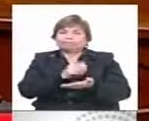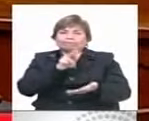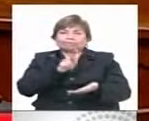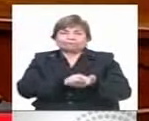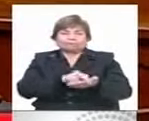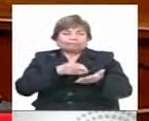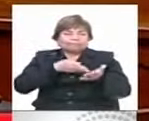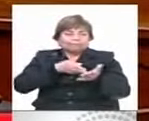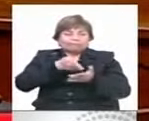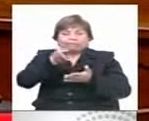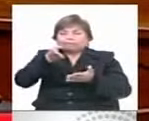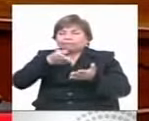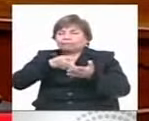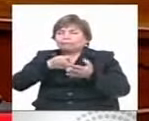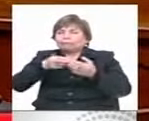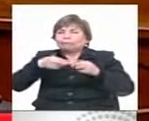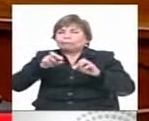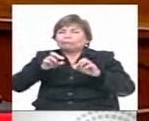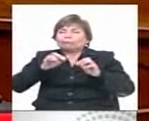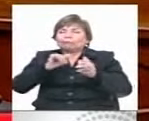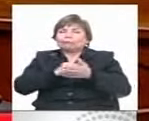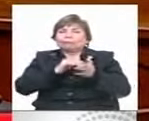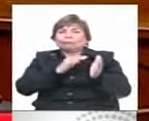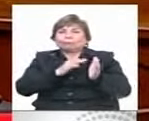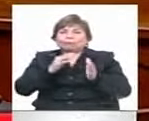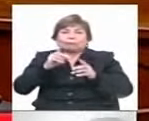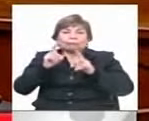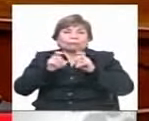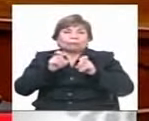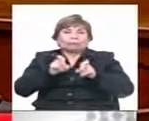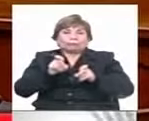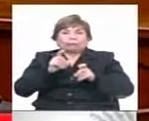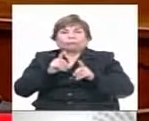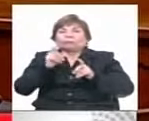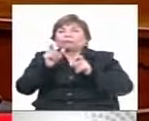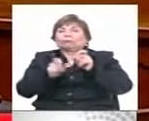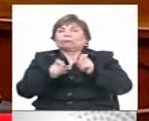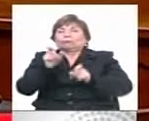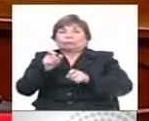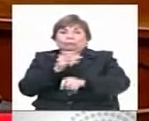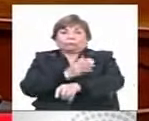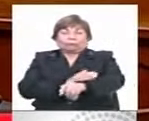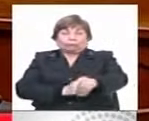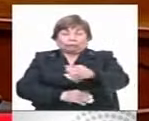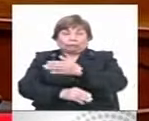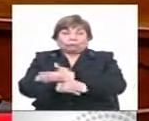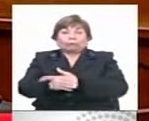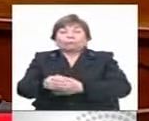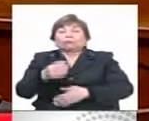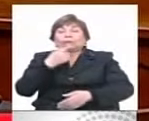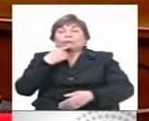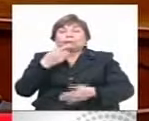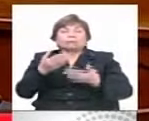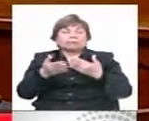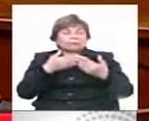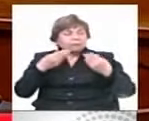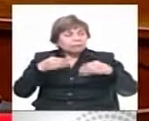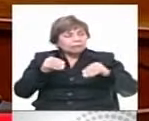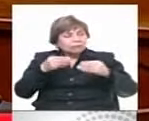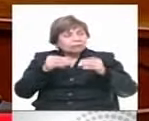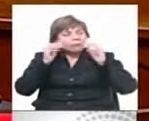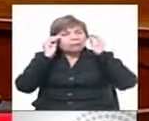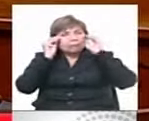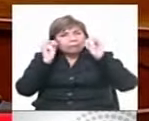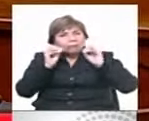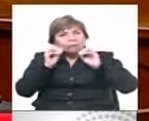mecanismo para permitir que los procesos de consulta dirigidos a las personas con discapacidad sean accesibles, oportunos